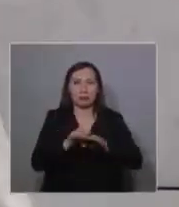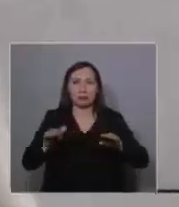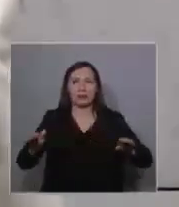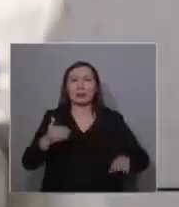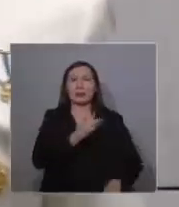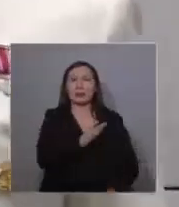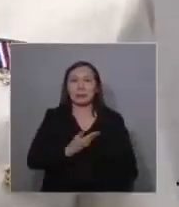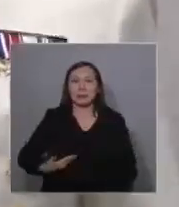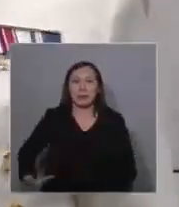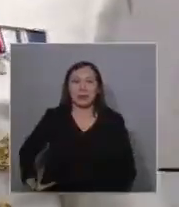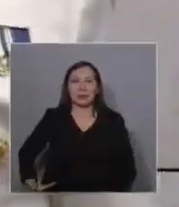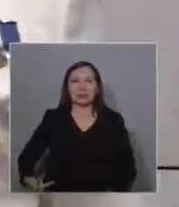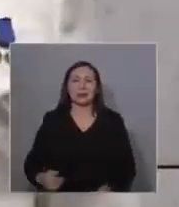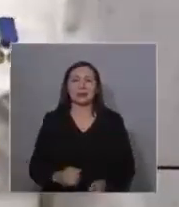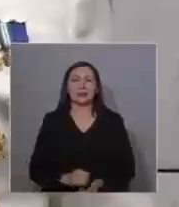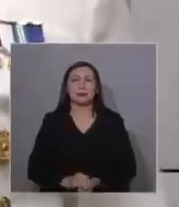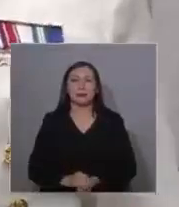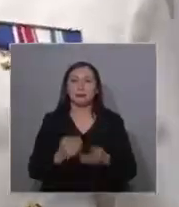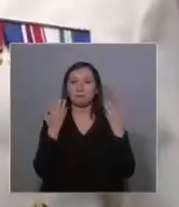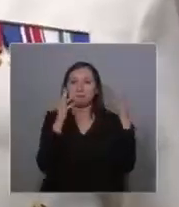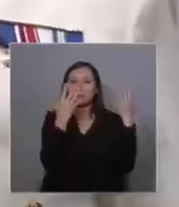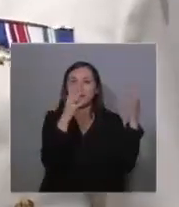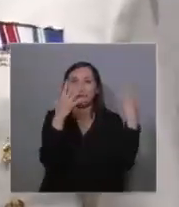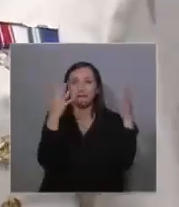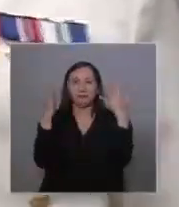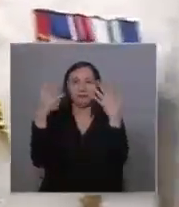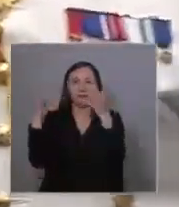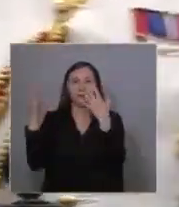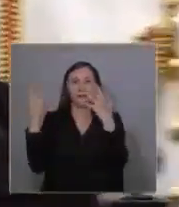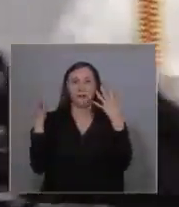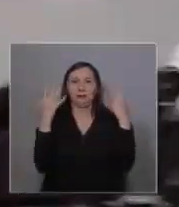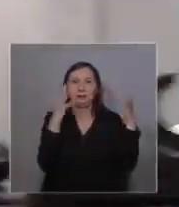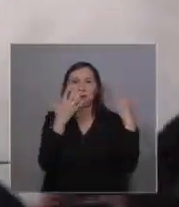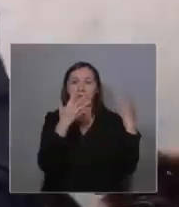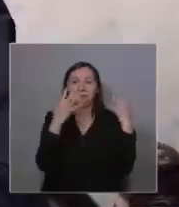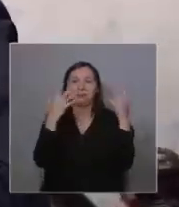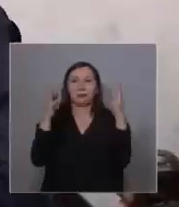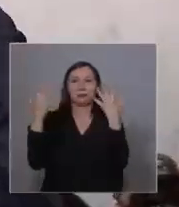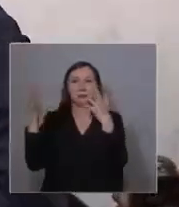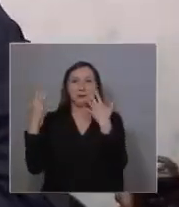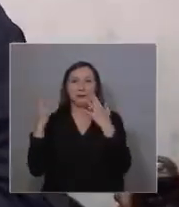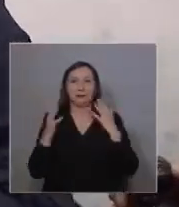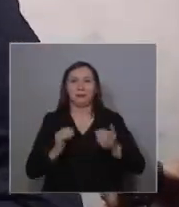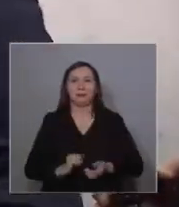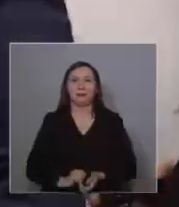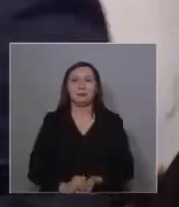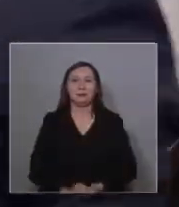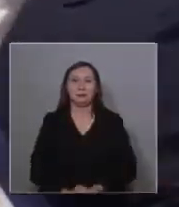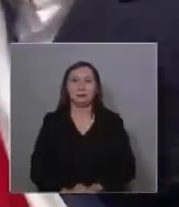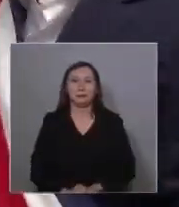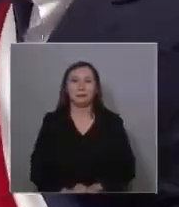se está invitando a la tercera la ministra del Interior, Izquia Siches.